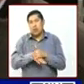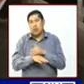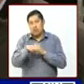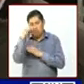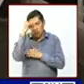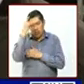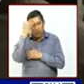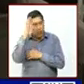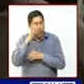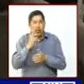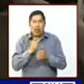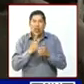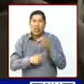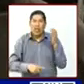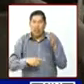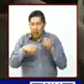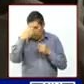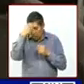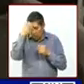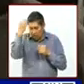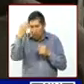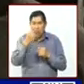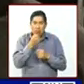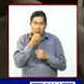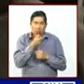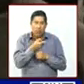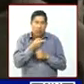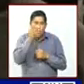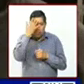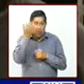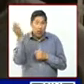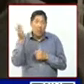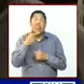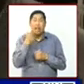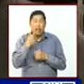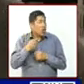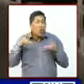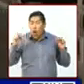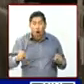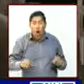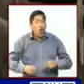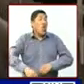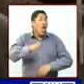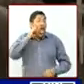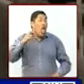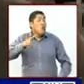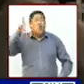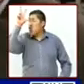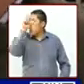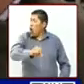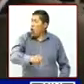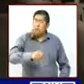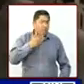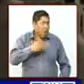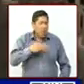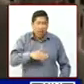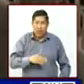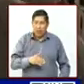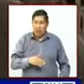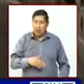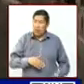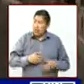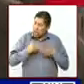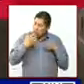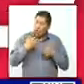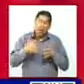y ya no sabemos cuál era el propósito de esa injerencia, porque cuando dijo que si los bolivianos votaban por Evo Morales se iba a enojar el